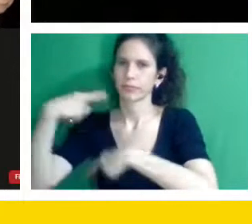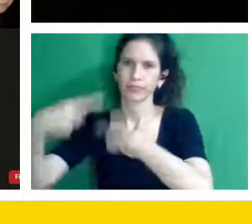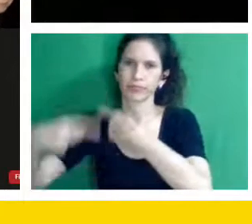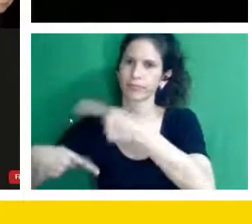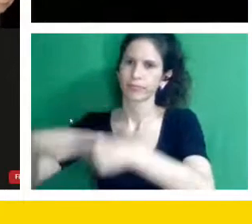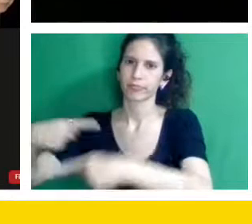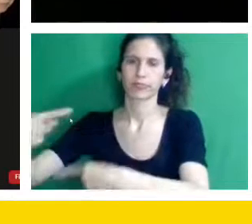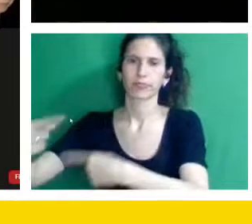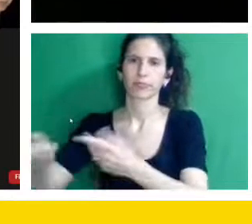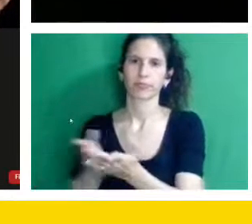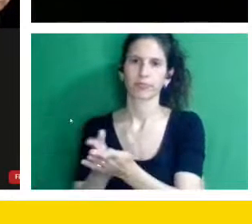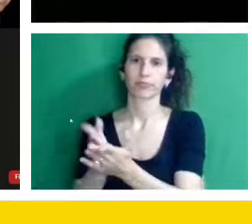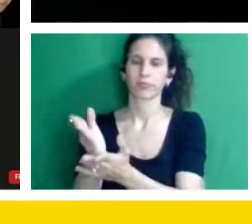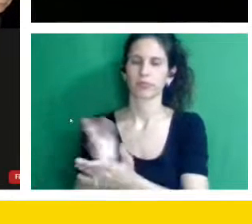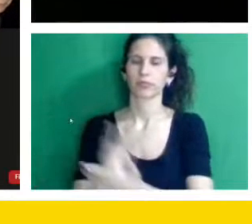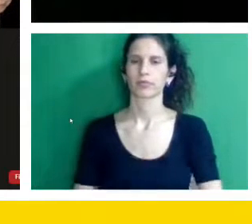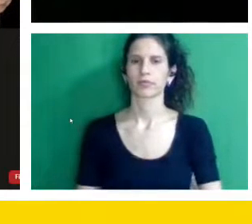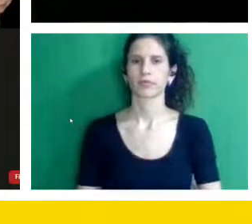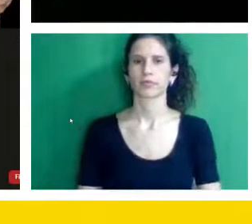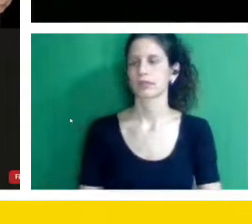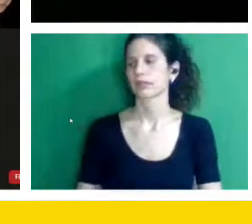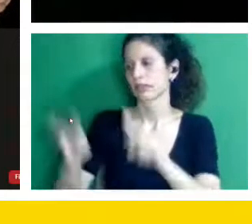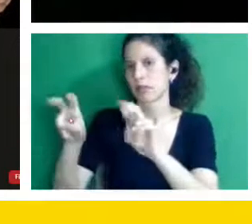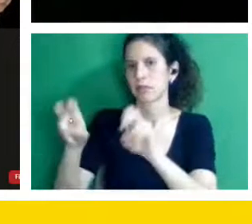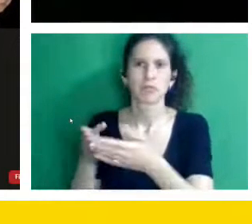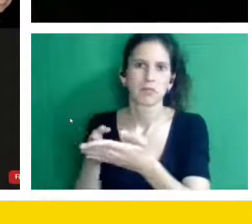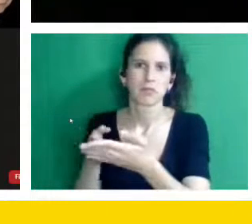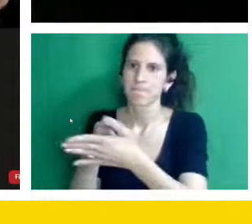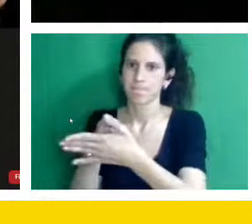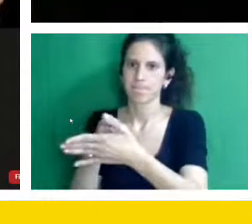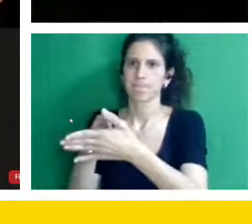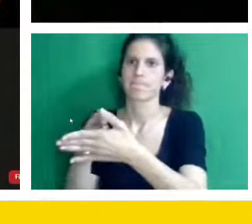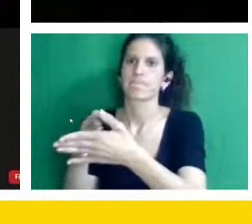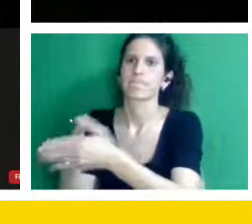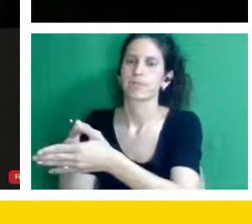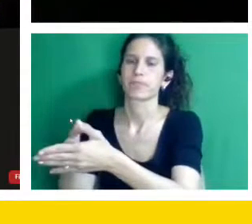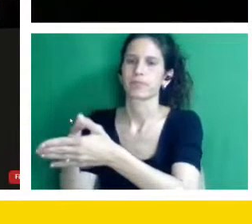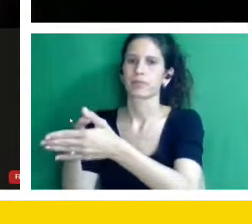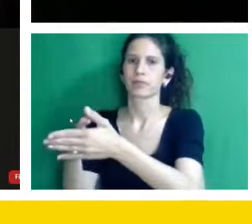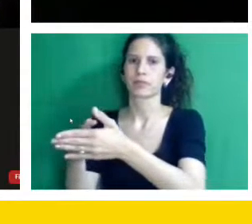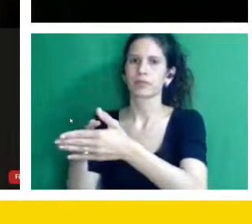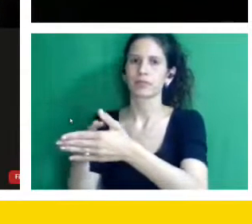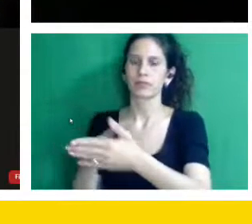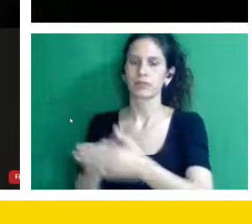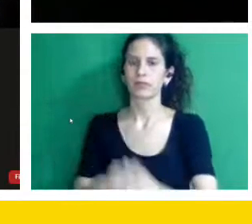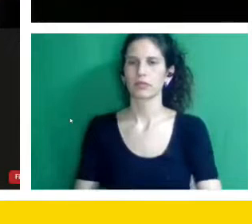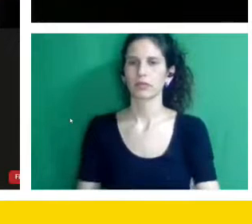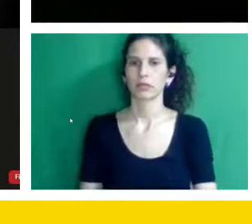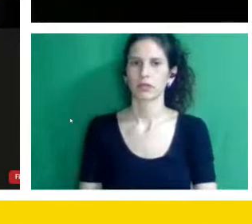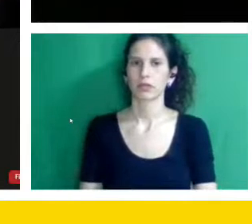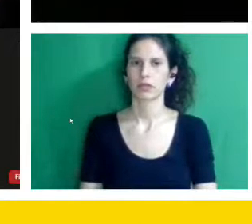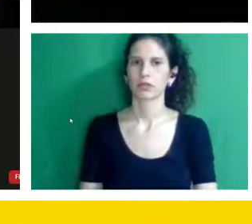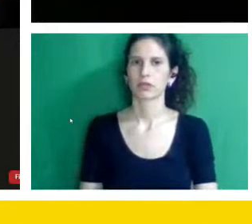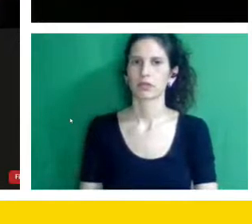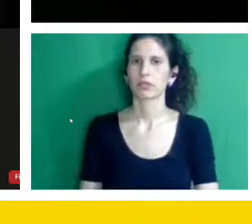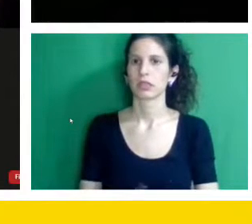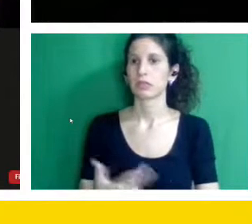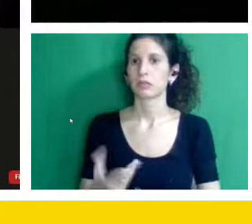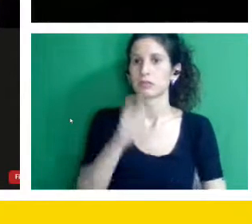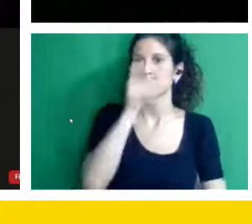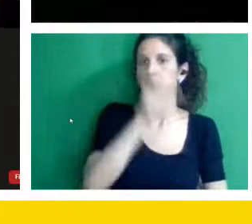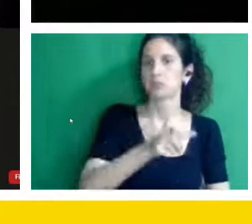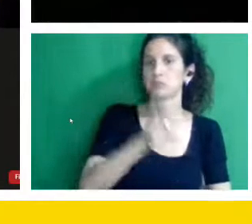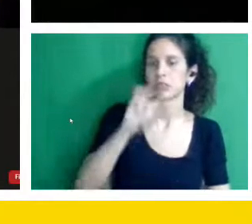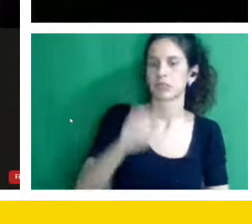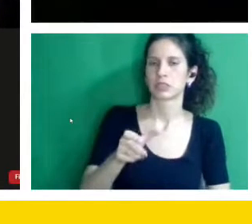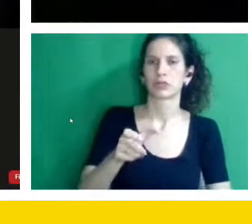en la accesibilidad urbana, en la cadena de accesibilidad urbana que, que hace una persona no solamente entrar a ese edificio,